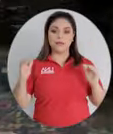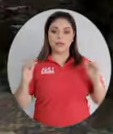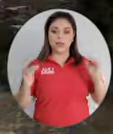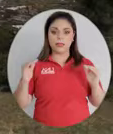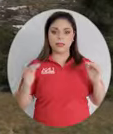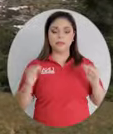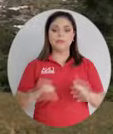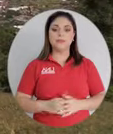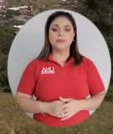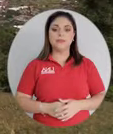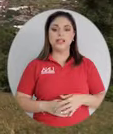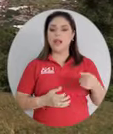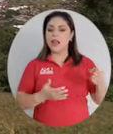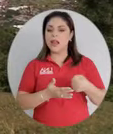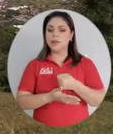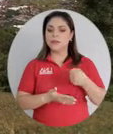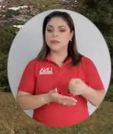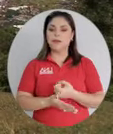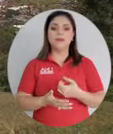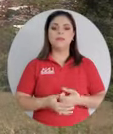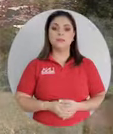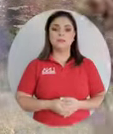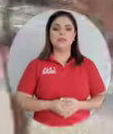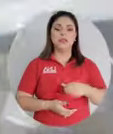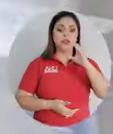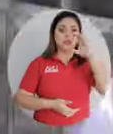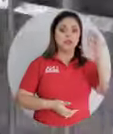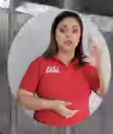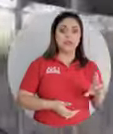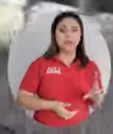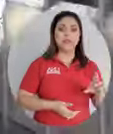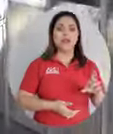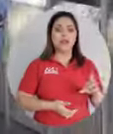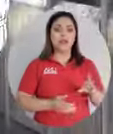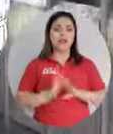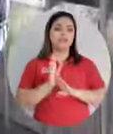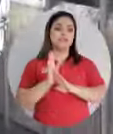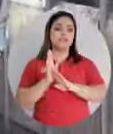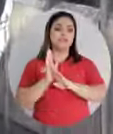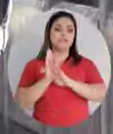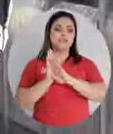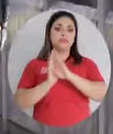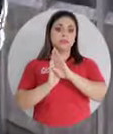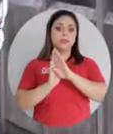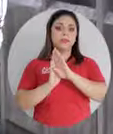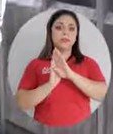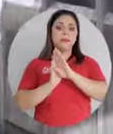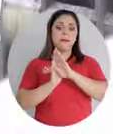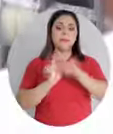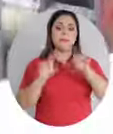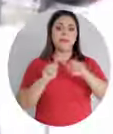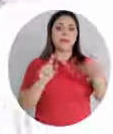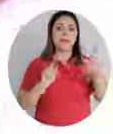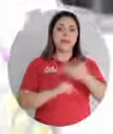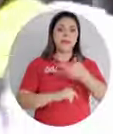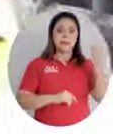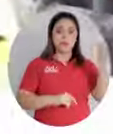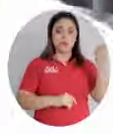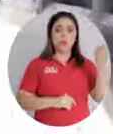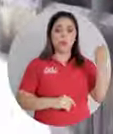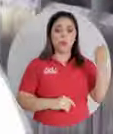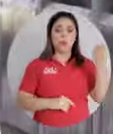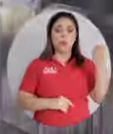permitió alguna estabilidad. Lamentablemente, el crecimiento que traía Costa Rica después de la apertura que se dio al mercado